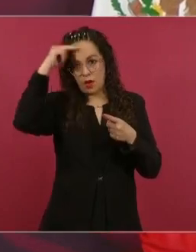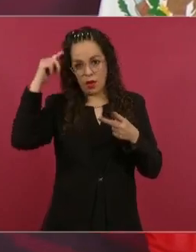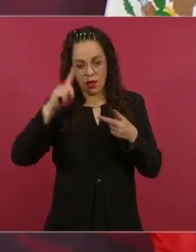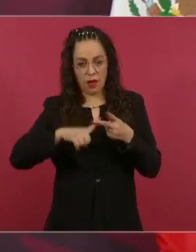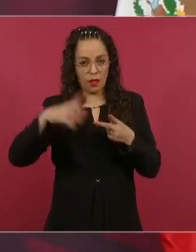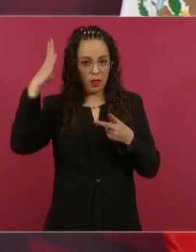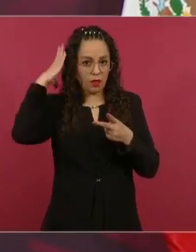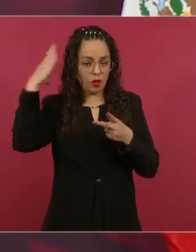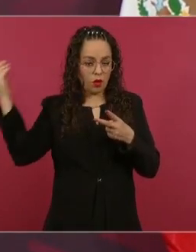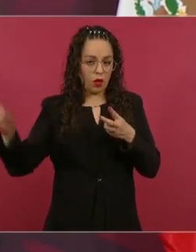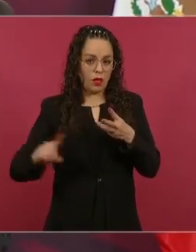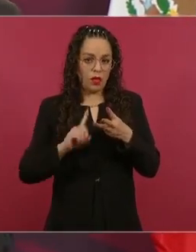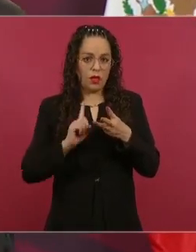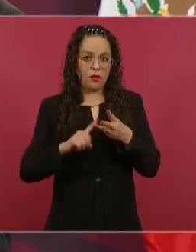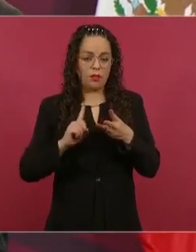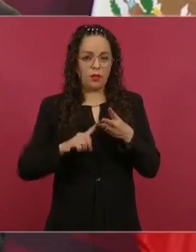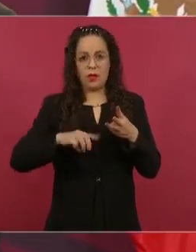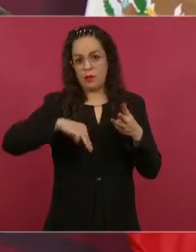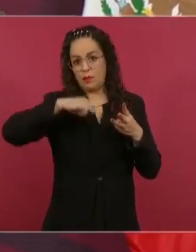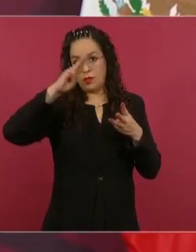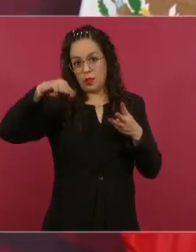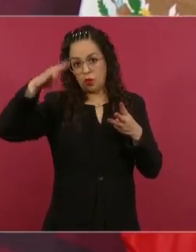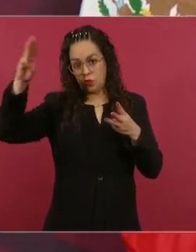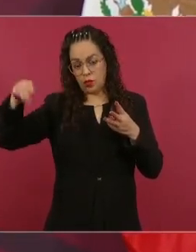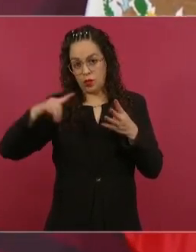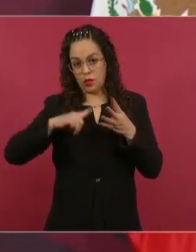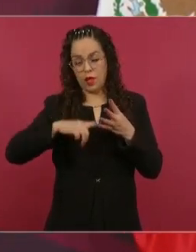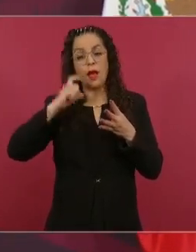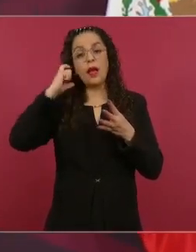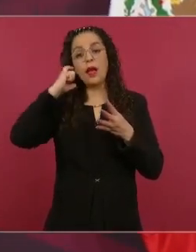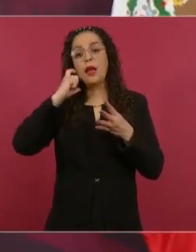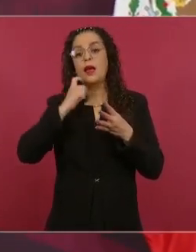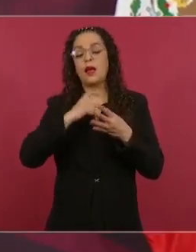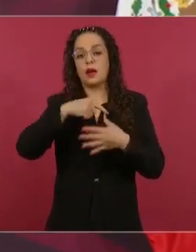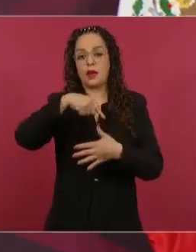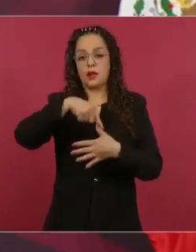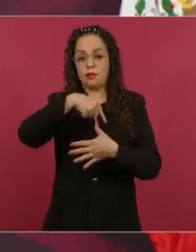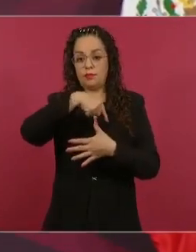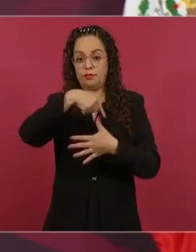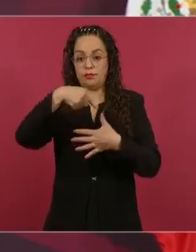Colima, Michoacán y Guerrero,